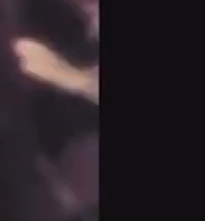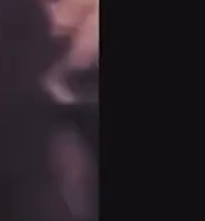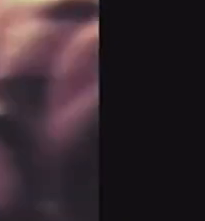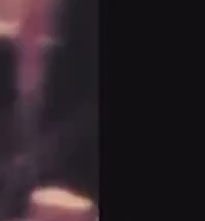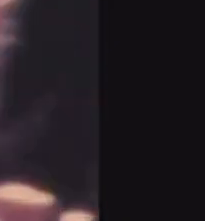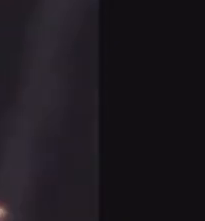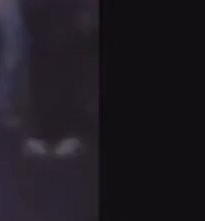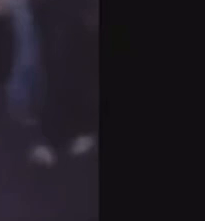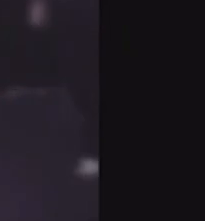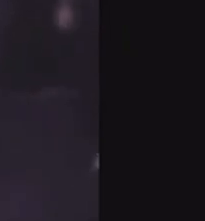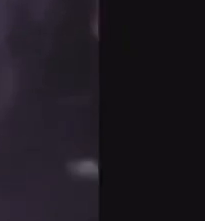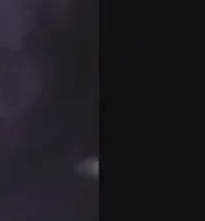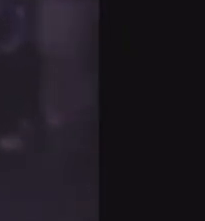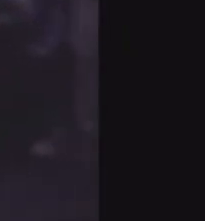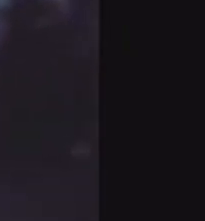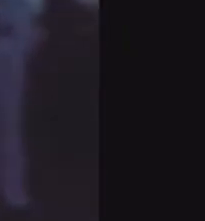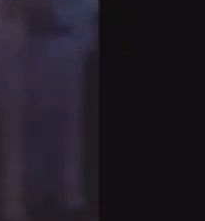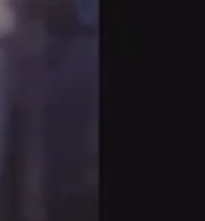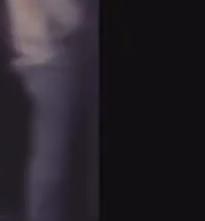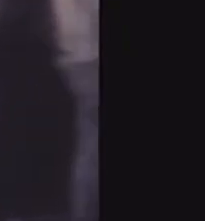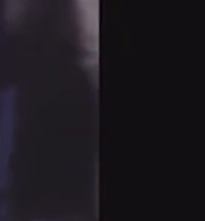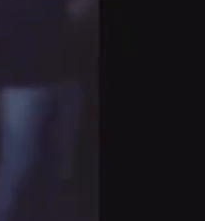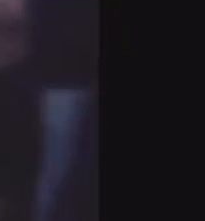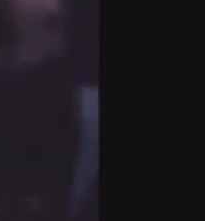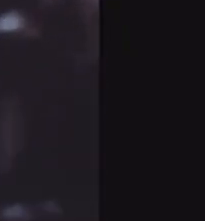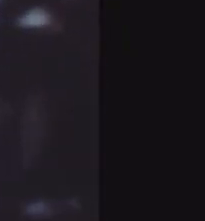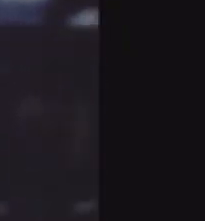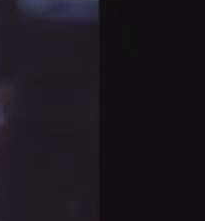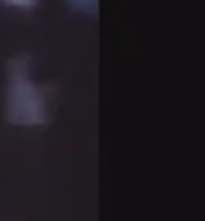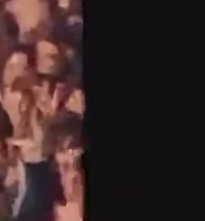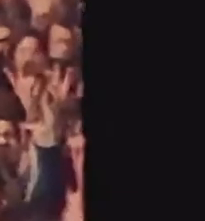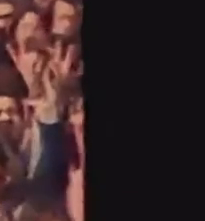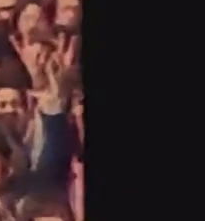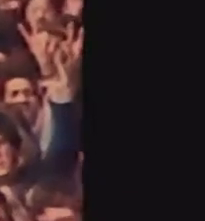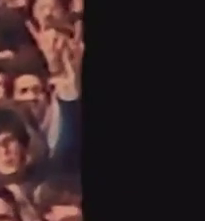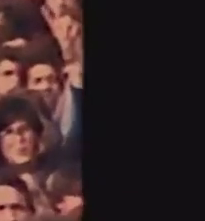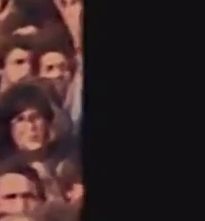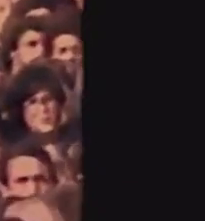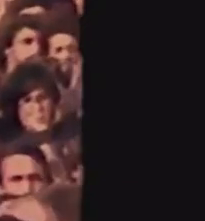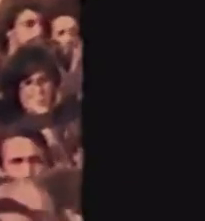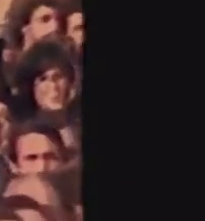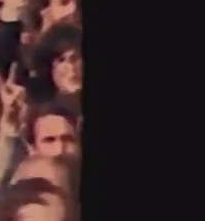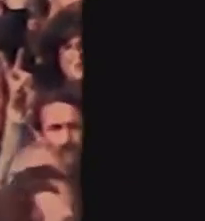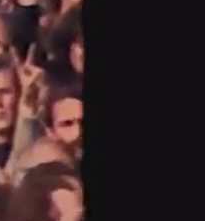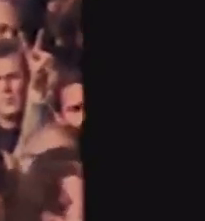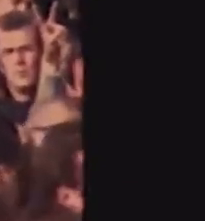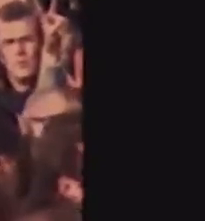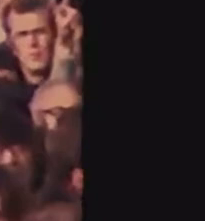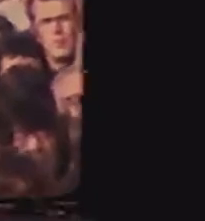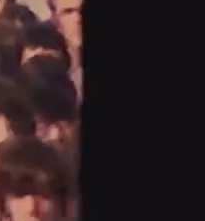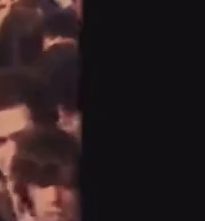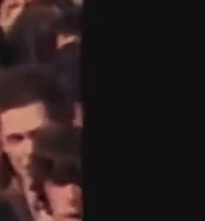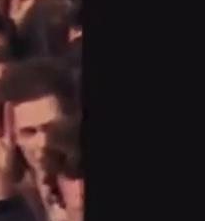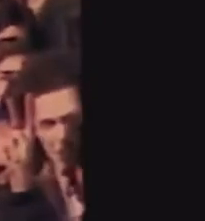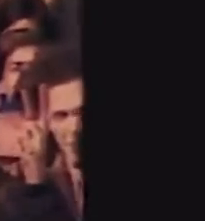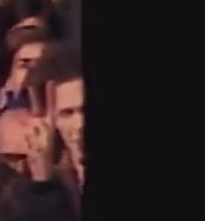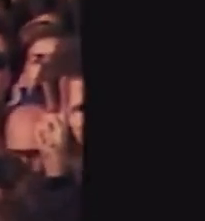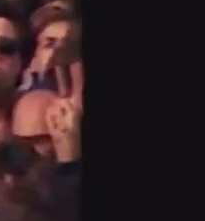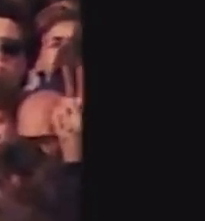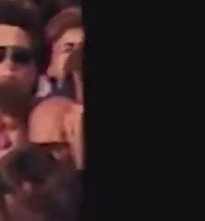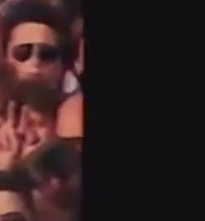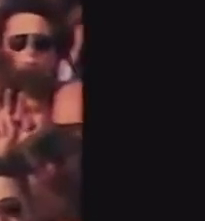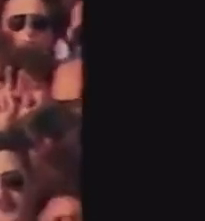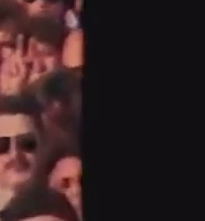Por la plena vigencia de las libertades públicas en el país, por un inmediato ajuste salarial, por la